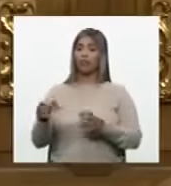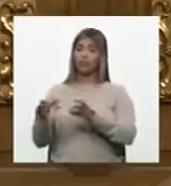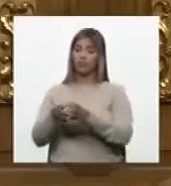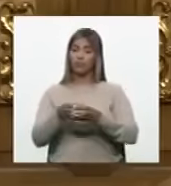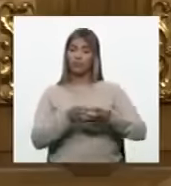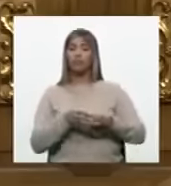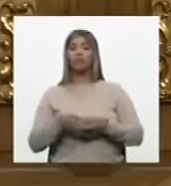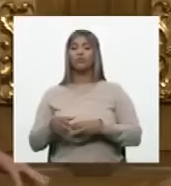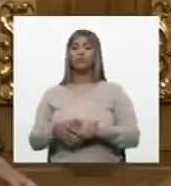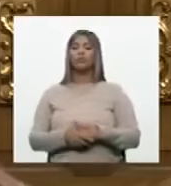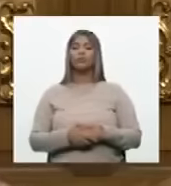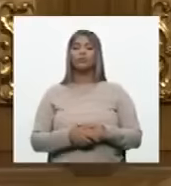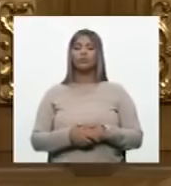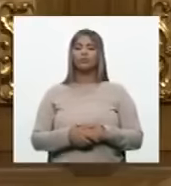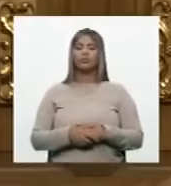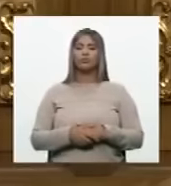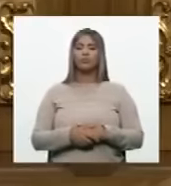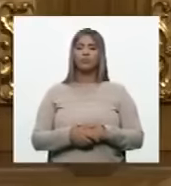preciso.